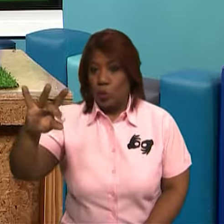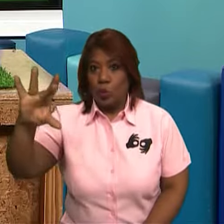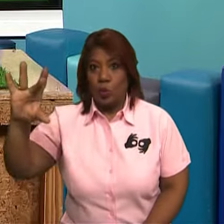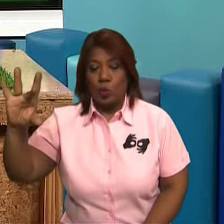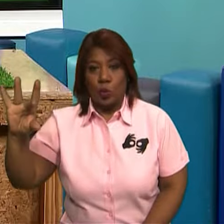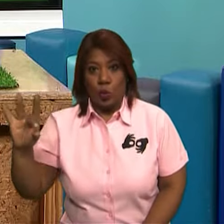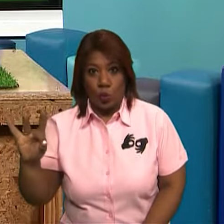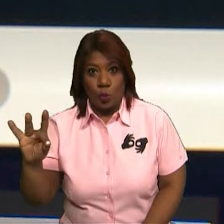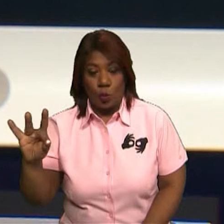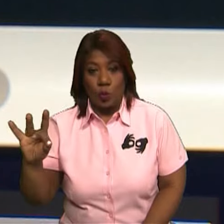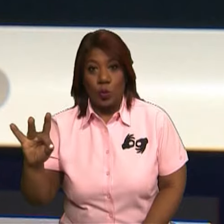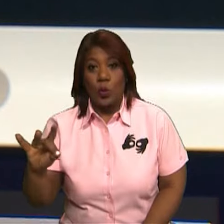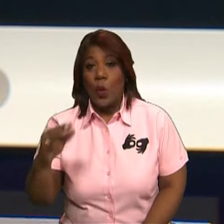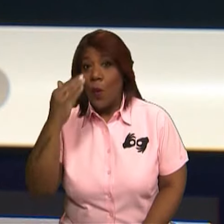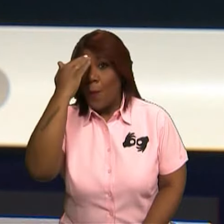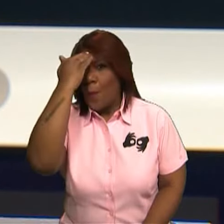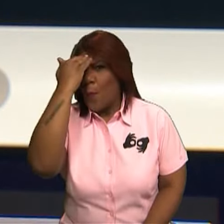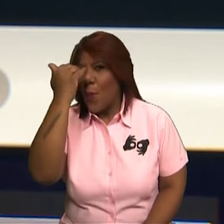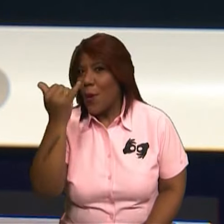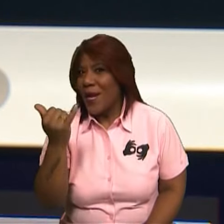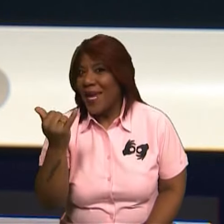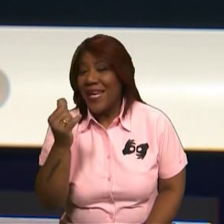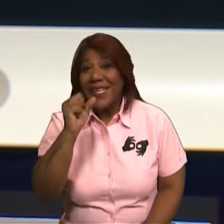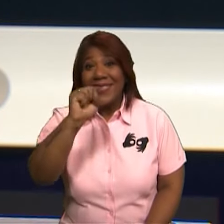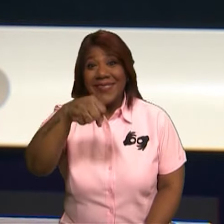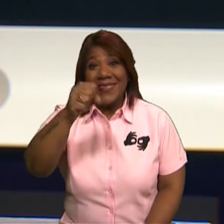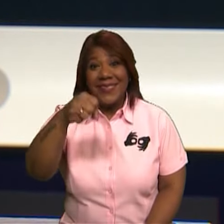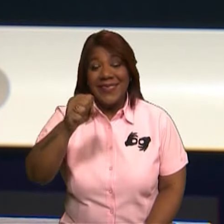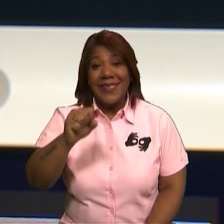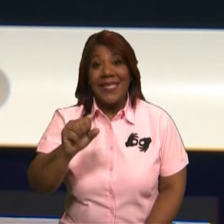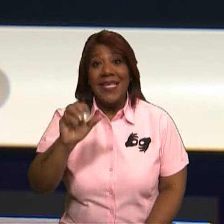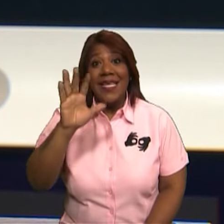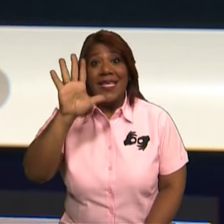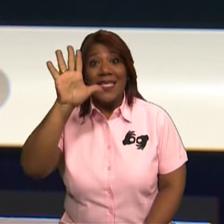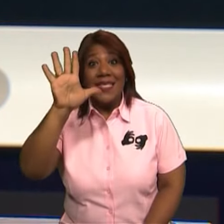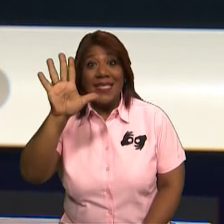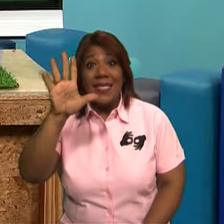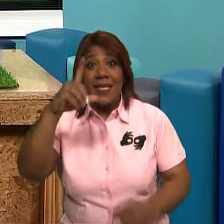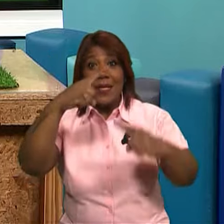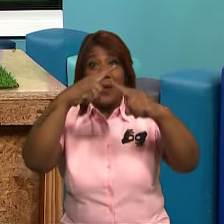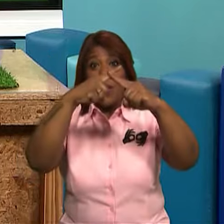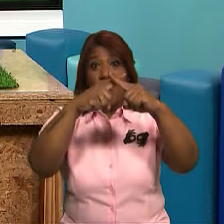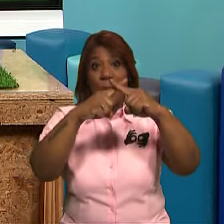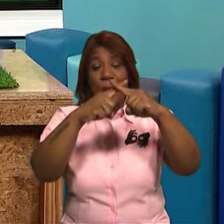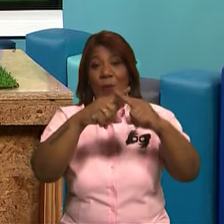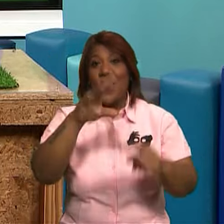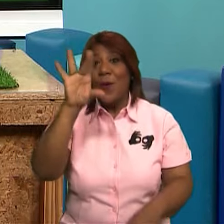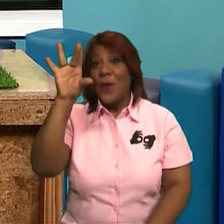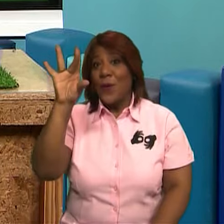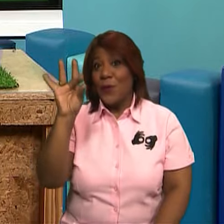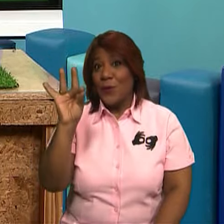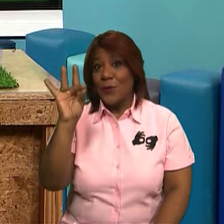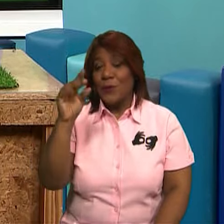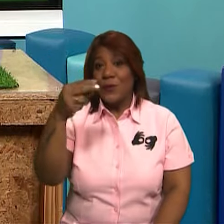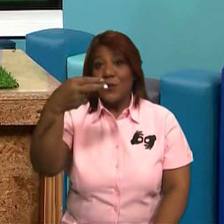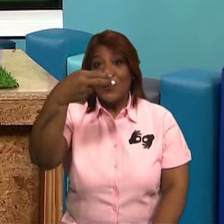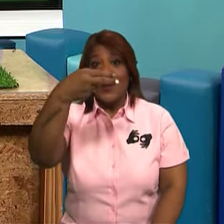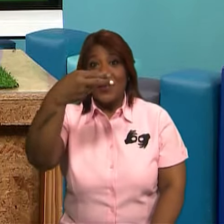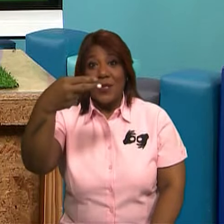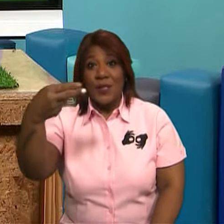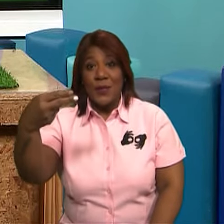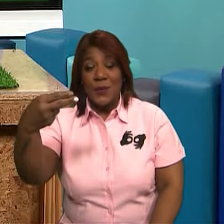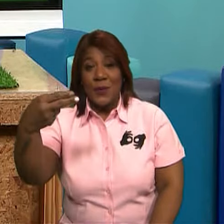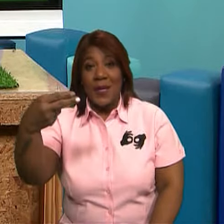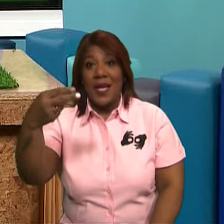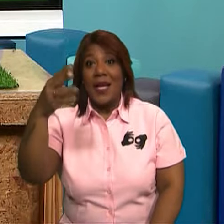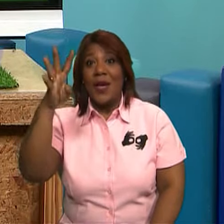Porque 5 por 8 es 40. ¿Cierto, chicos? Entonces, digo, 5 por 8. No olviden colocar